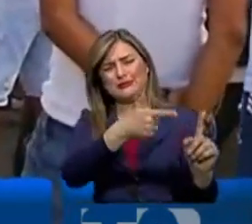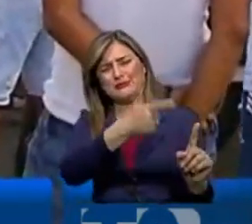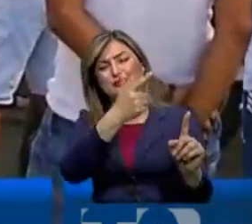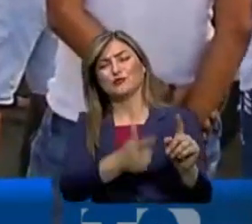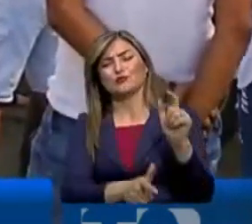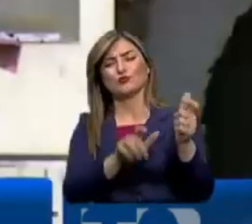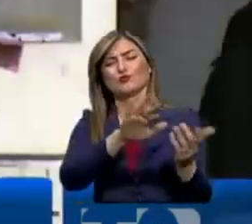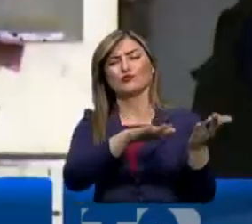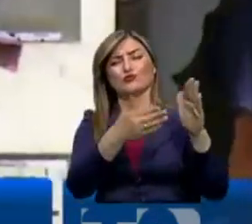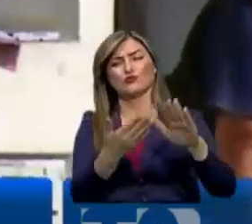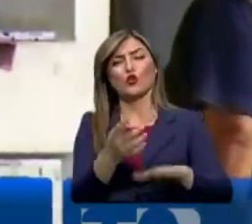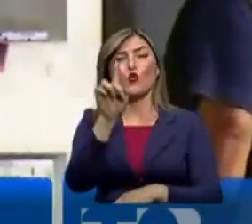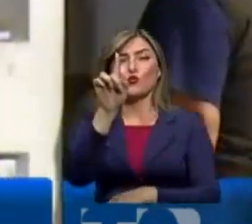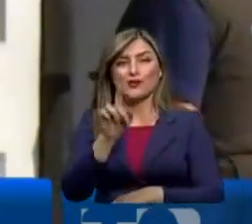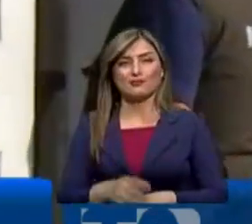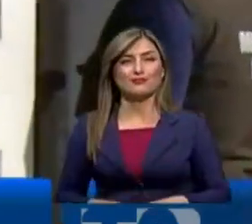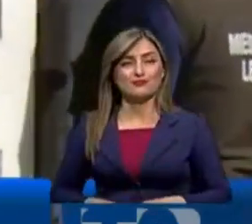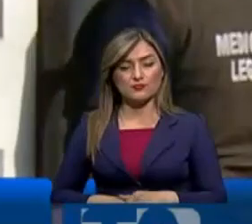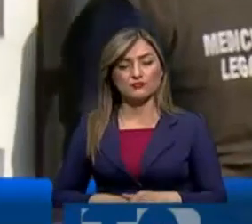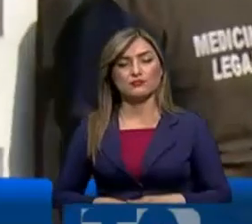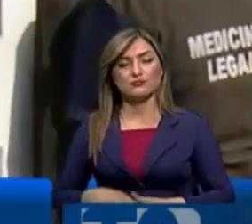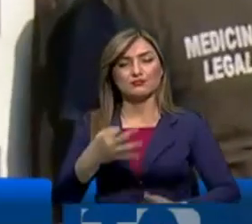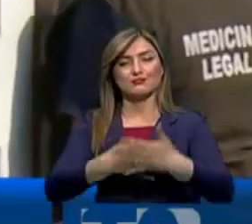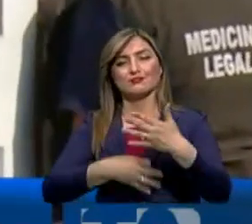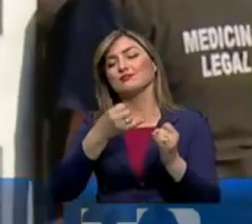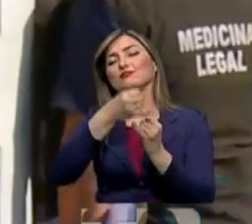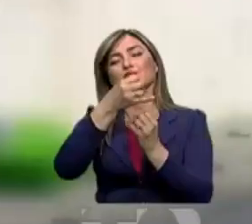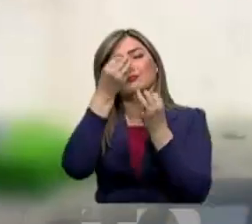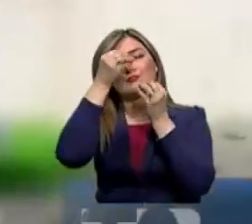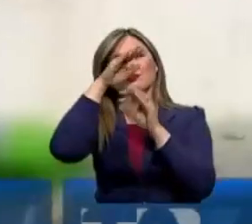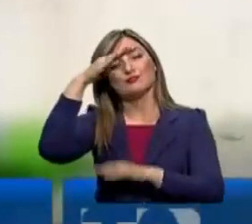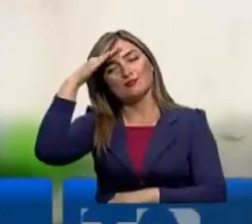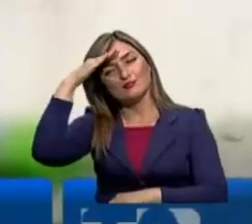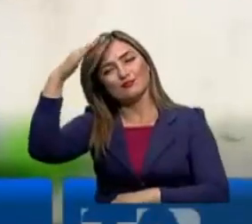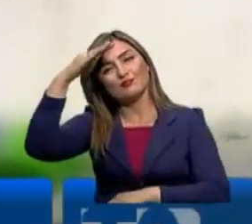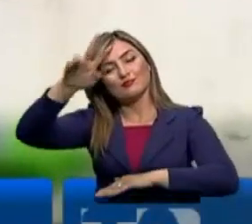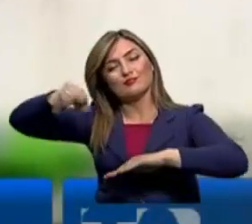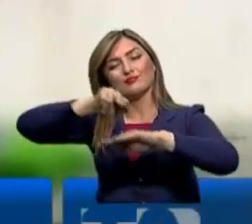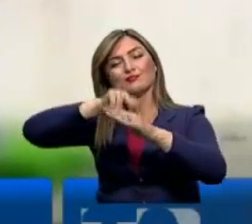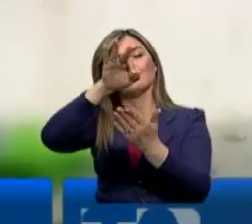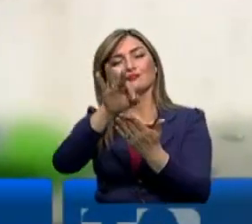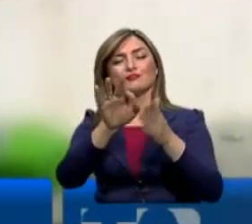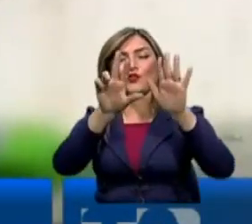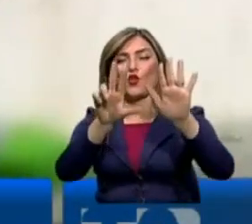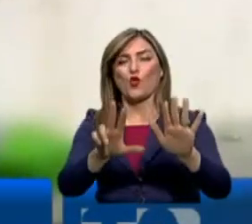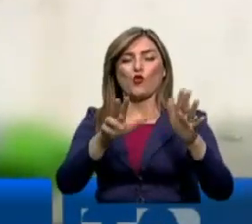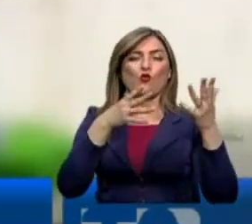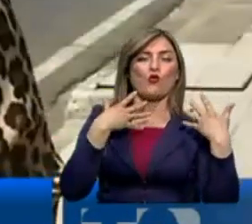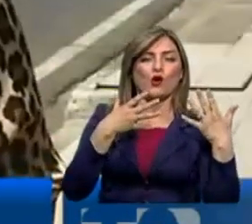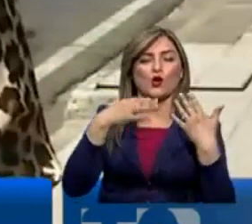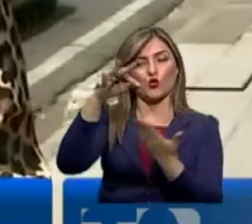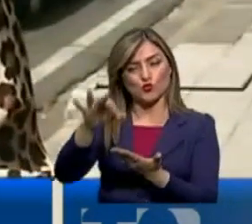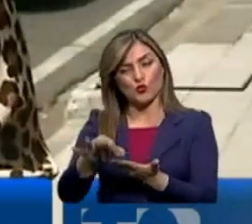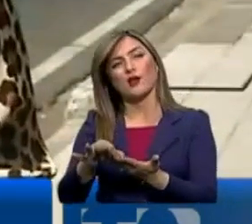el fallecimiento de uno de ellos. A la fecha, según el último reporte de la Policía Nacional, en la zona 8, que incluye a Guayaquil y